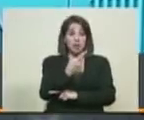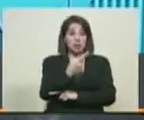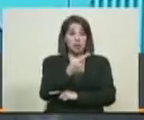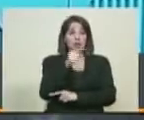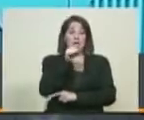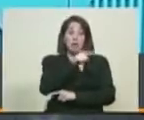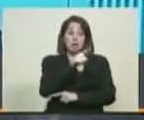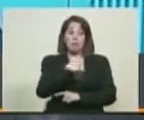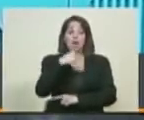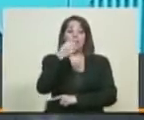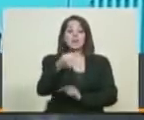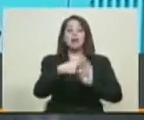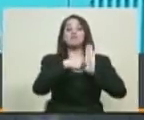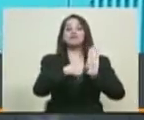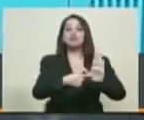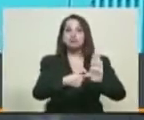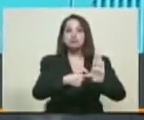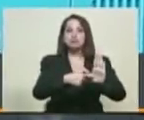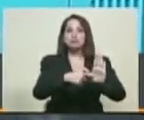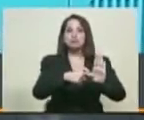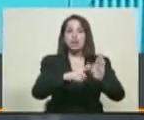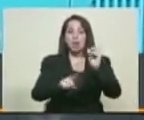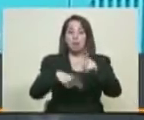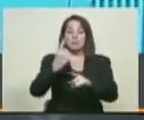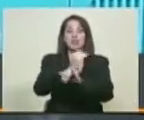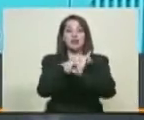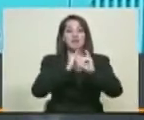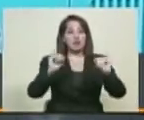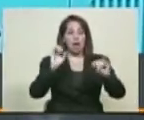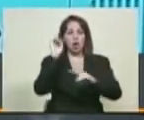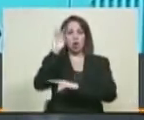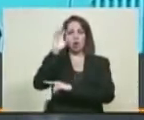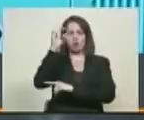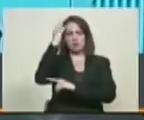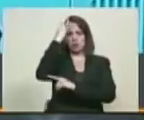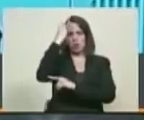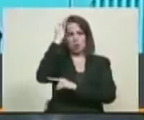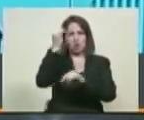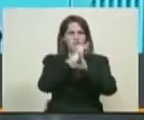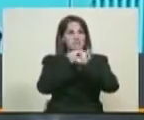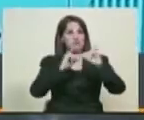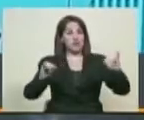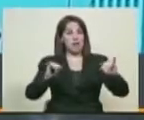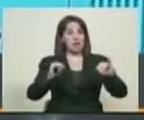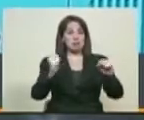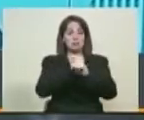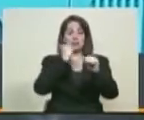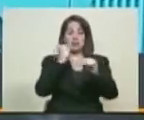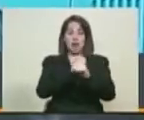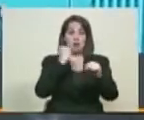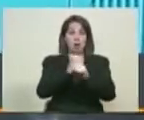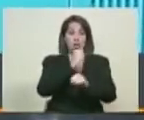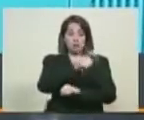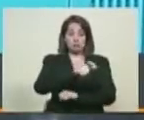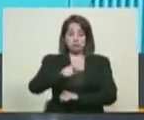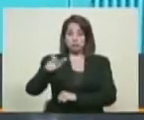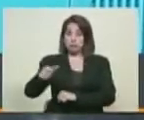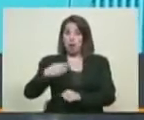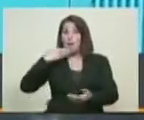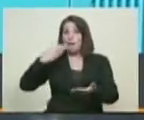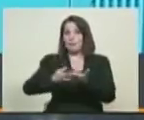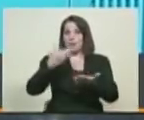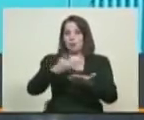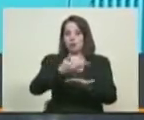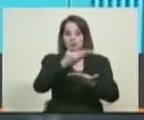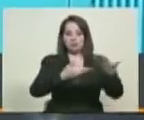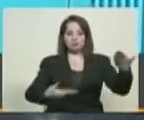Piñate, mañana lo vamos a demostrar, mañana tenemos la clausura del Congreso Nacional de la clase obrera venezolana, que me tienen propuestas